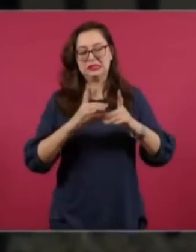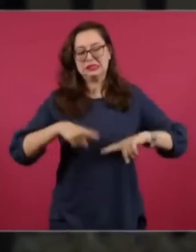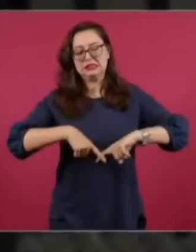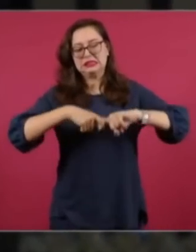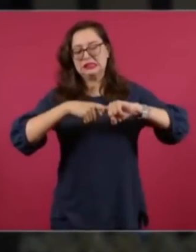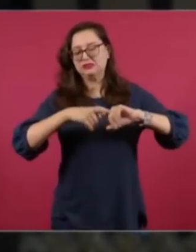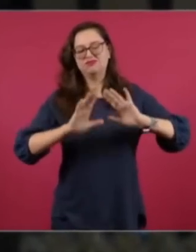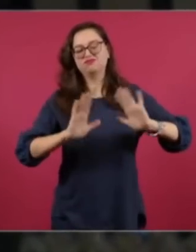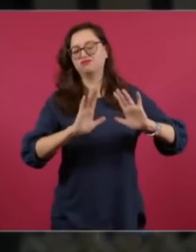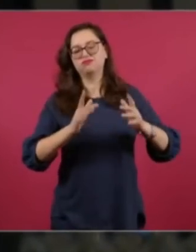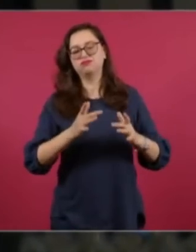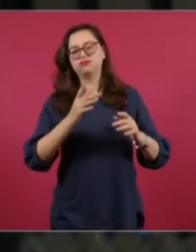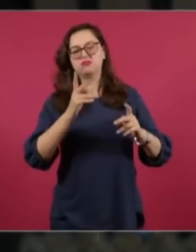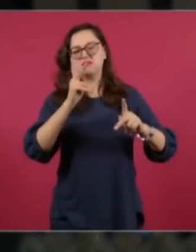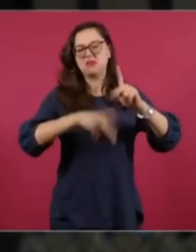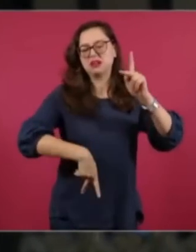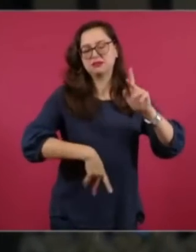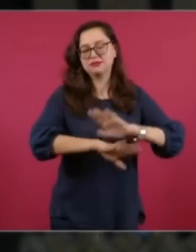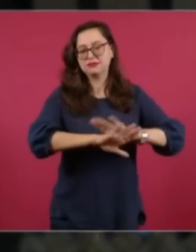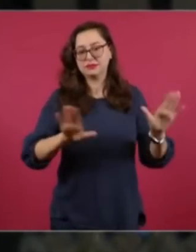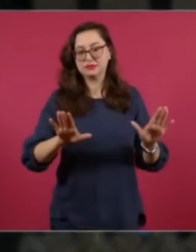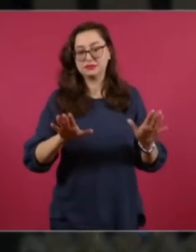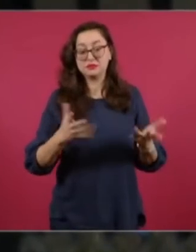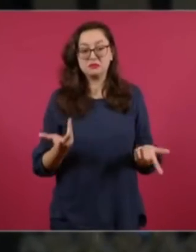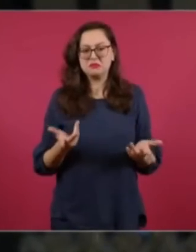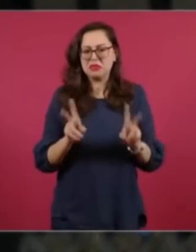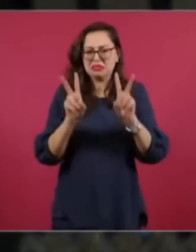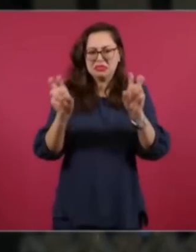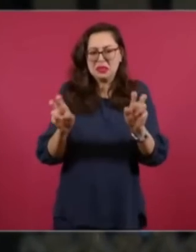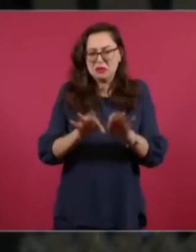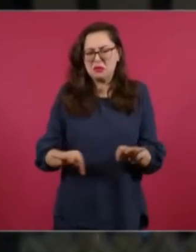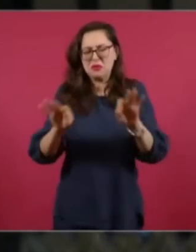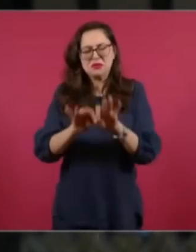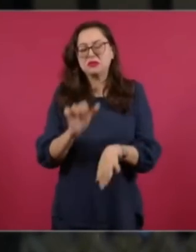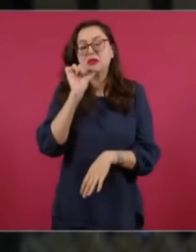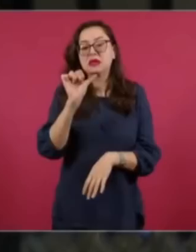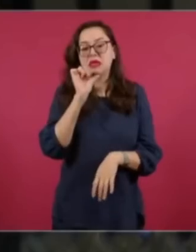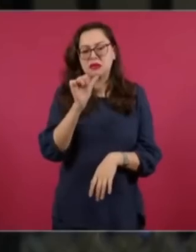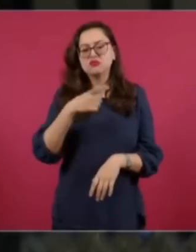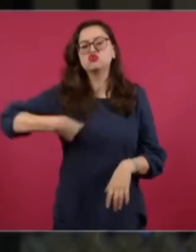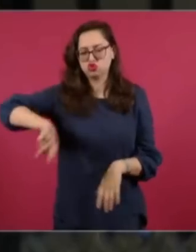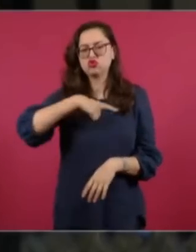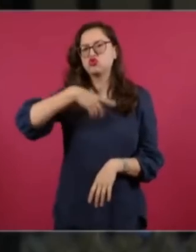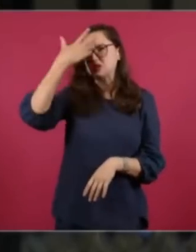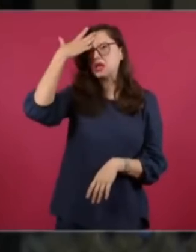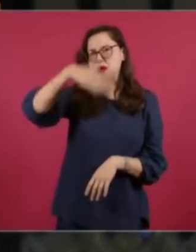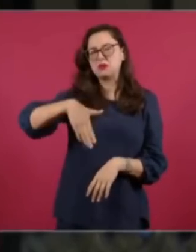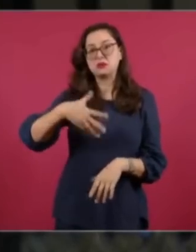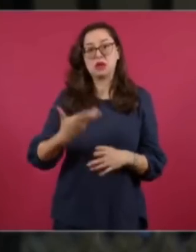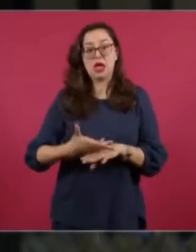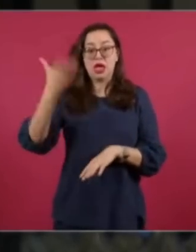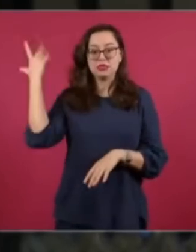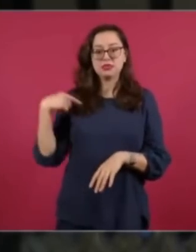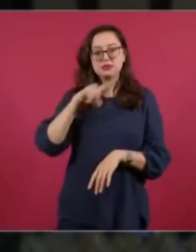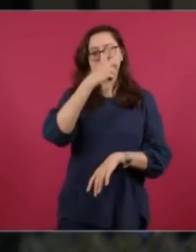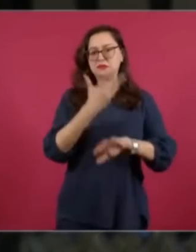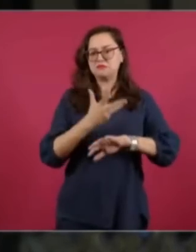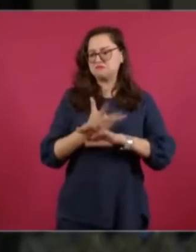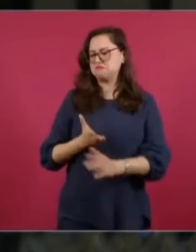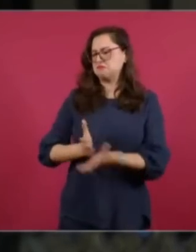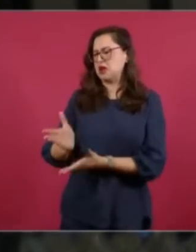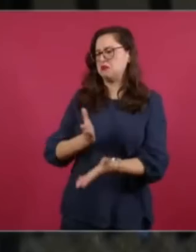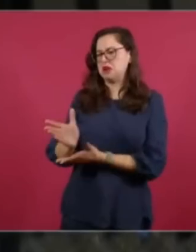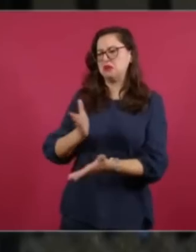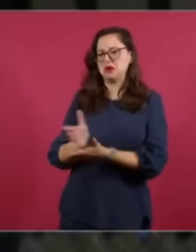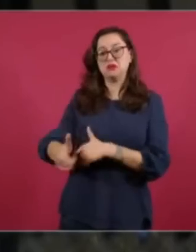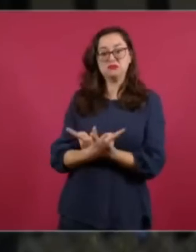acostumbradas en los gobiernos pasados pues a hacer lo que querían en México, violando nuestra soberanía, incluso o que estaban operativos sin siquiera avisarle al